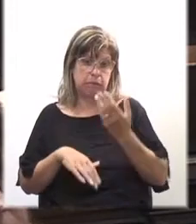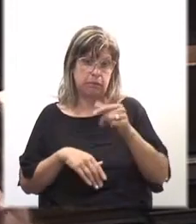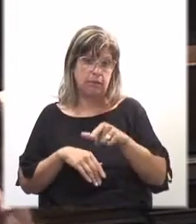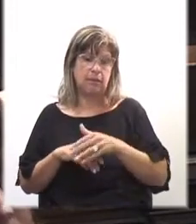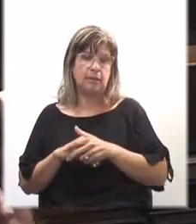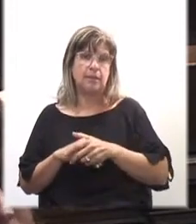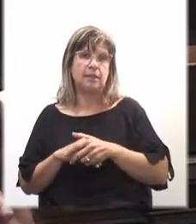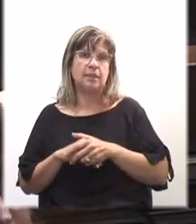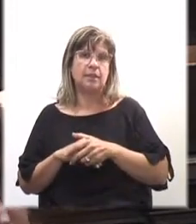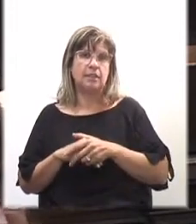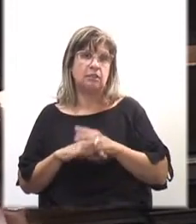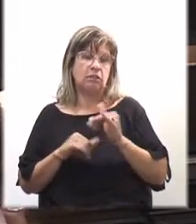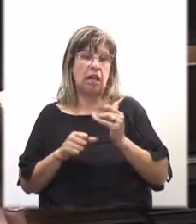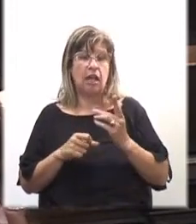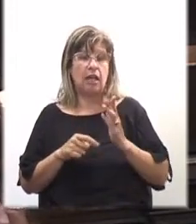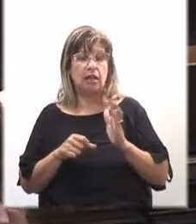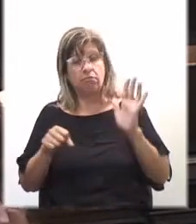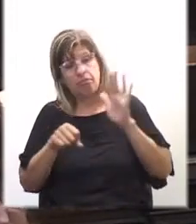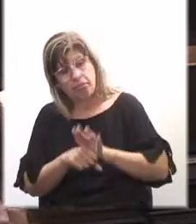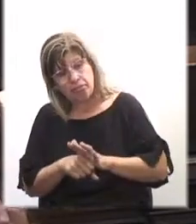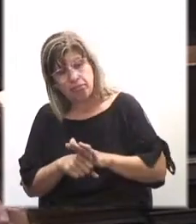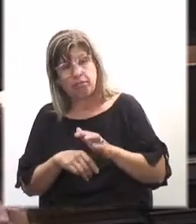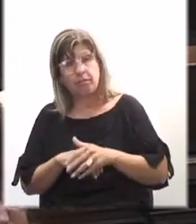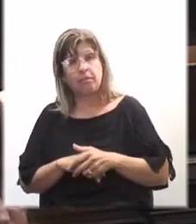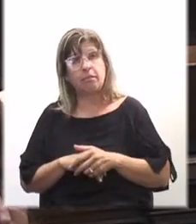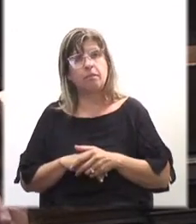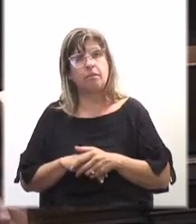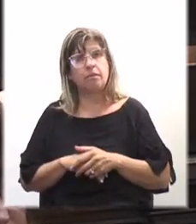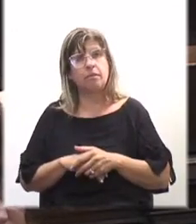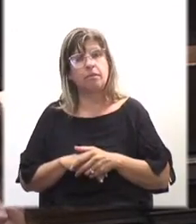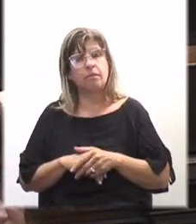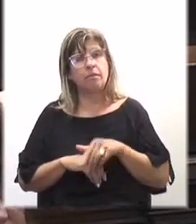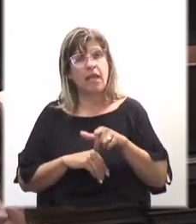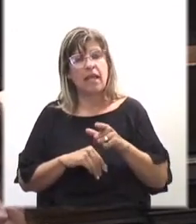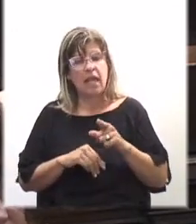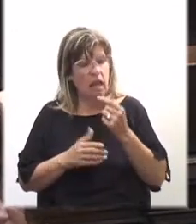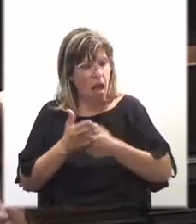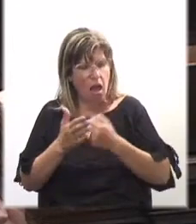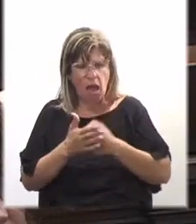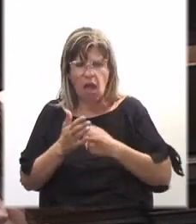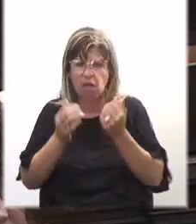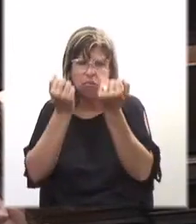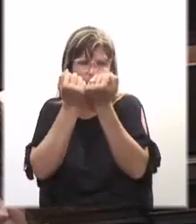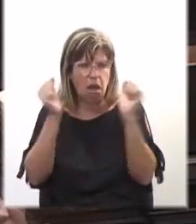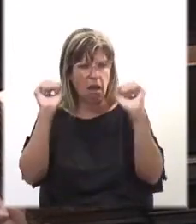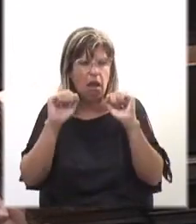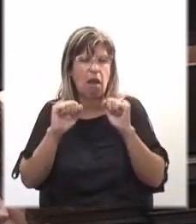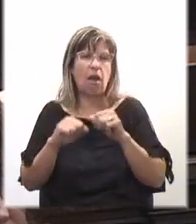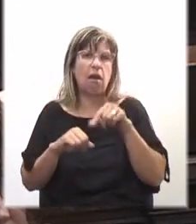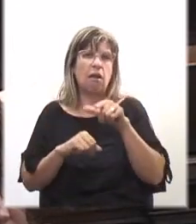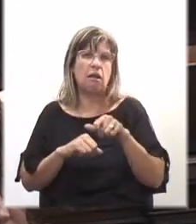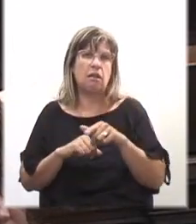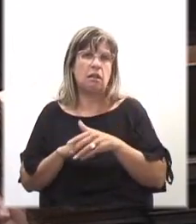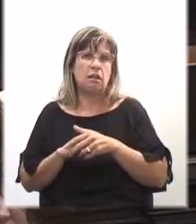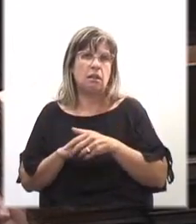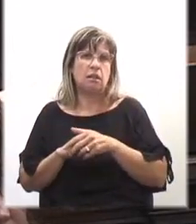ha estado sometido y peleando por su independencia y por